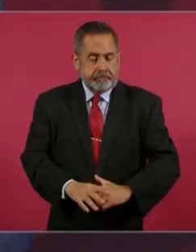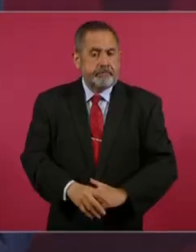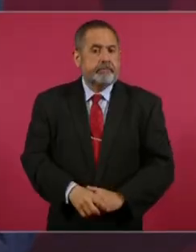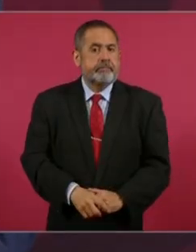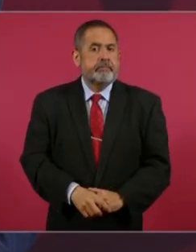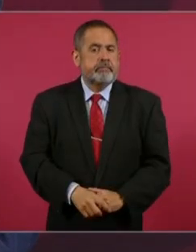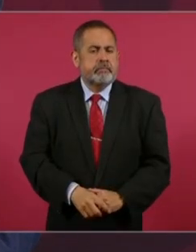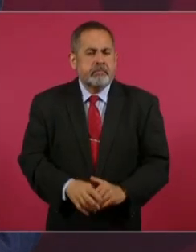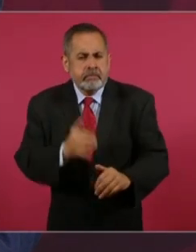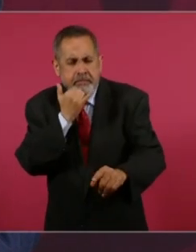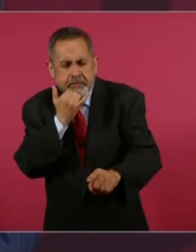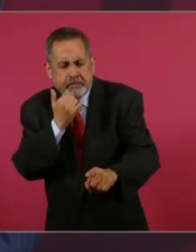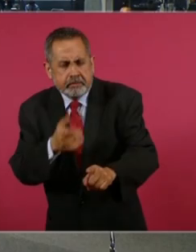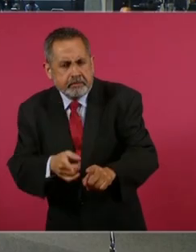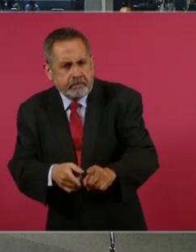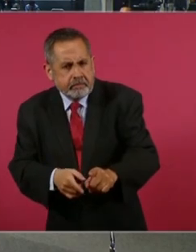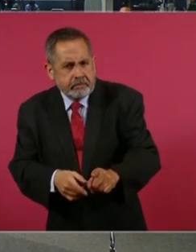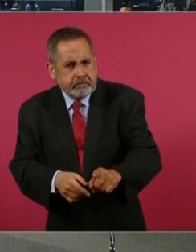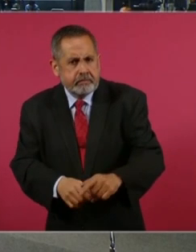¿Mande?